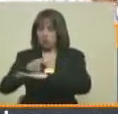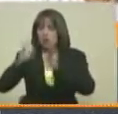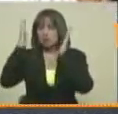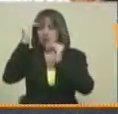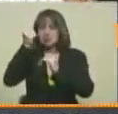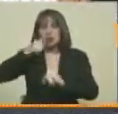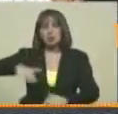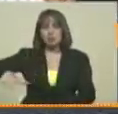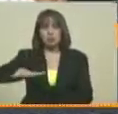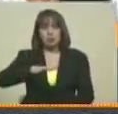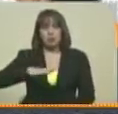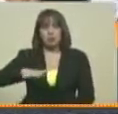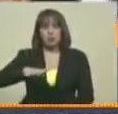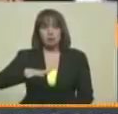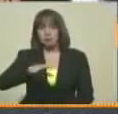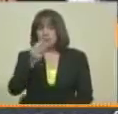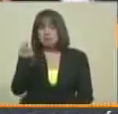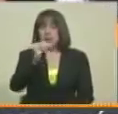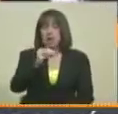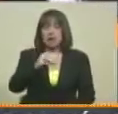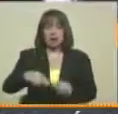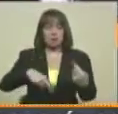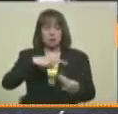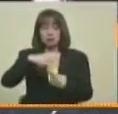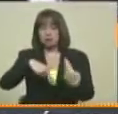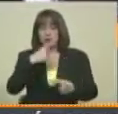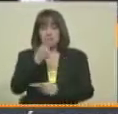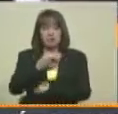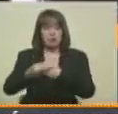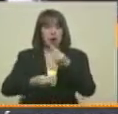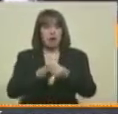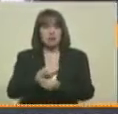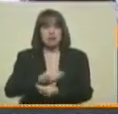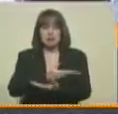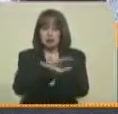mayor revolución que nosotros tenemos que hacer, compañeros, compañeras,